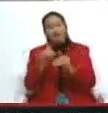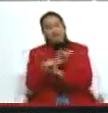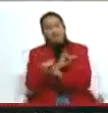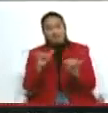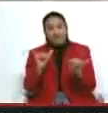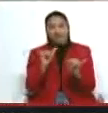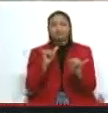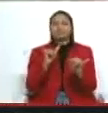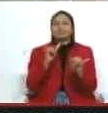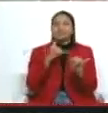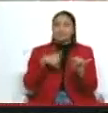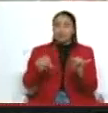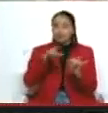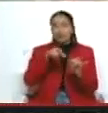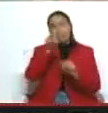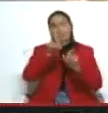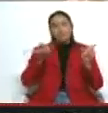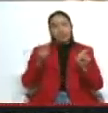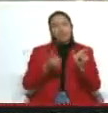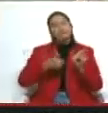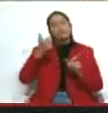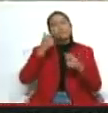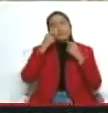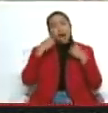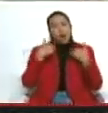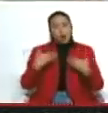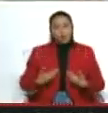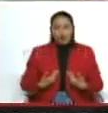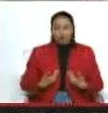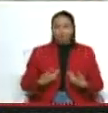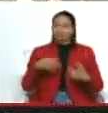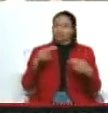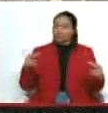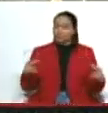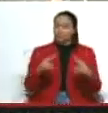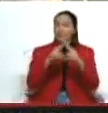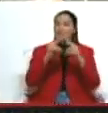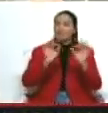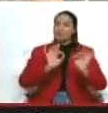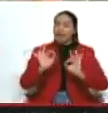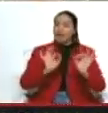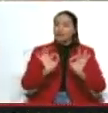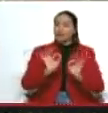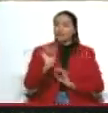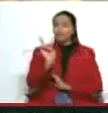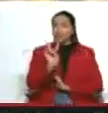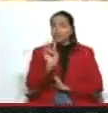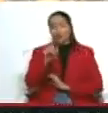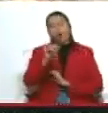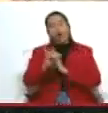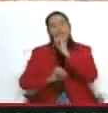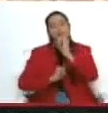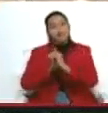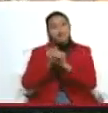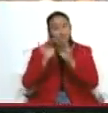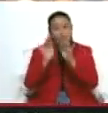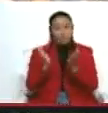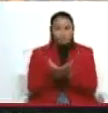contribuyó a que sea más humana la humanidad. Un encuentro del teatro venezolano con el mundo.